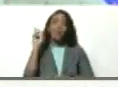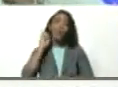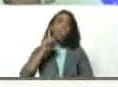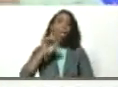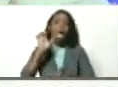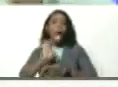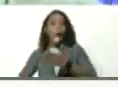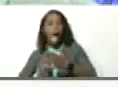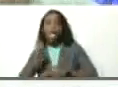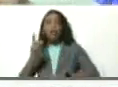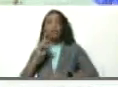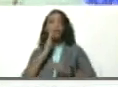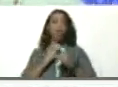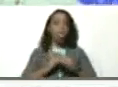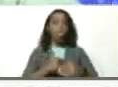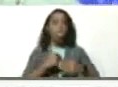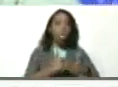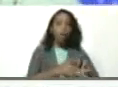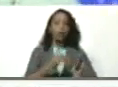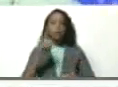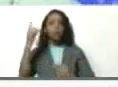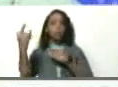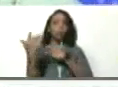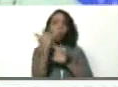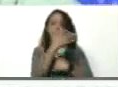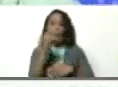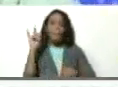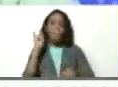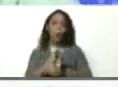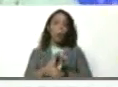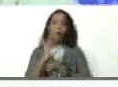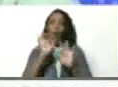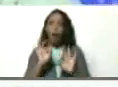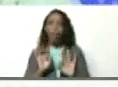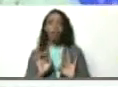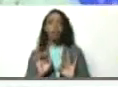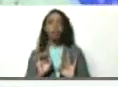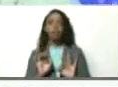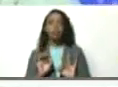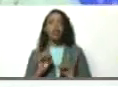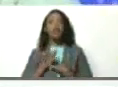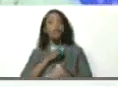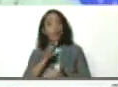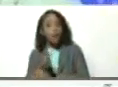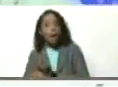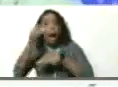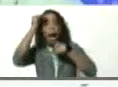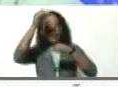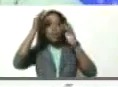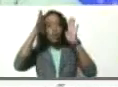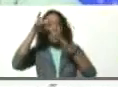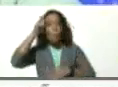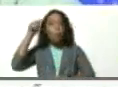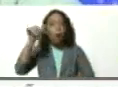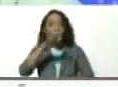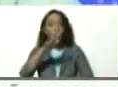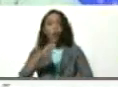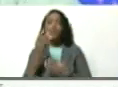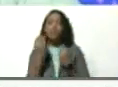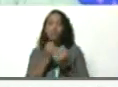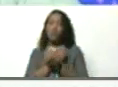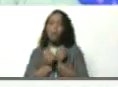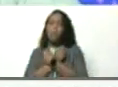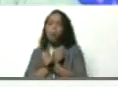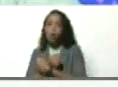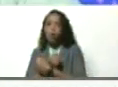sin retardo sin engaño e ir a atender al pueblo con mucho amor